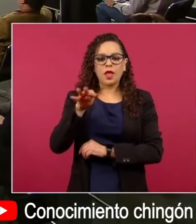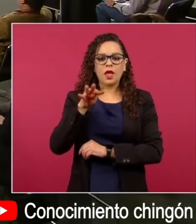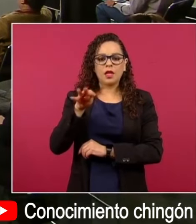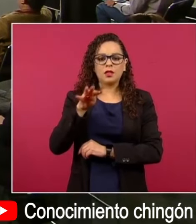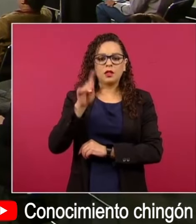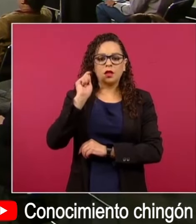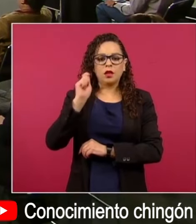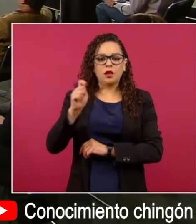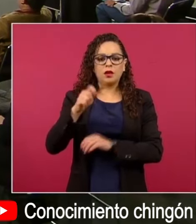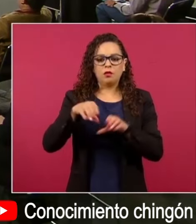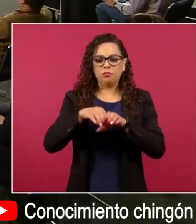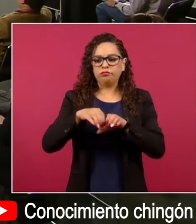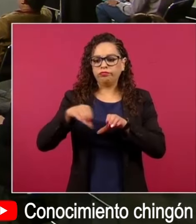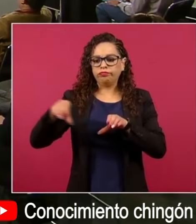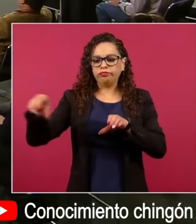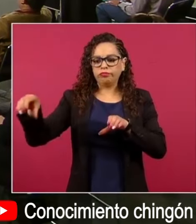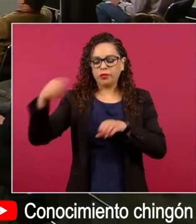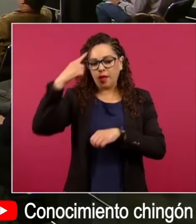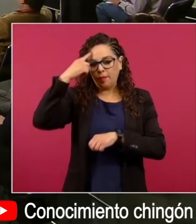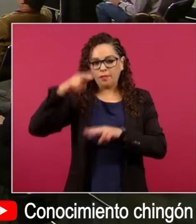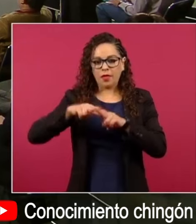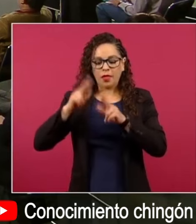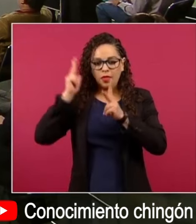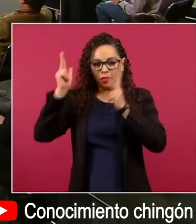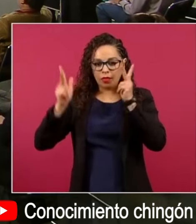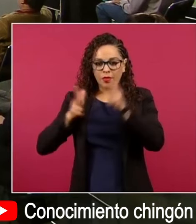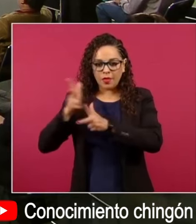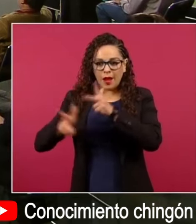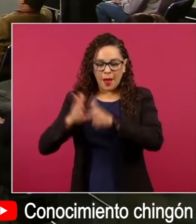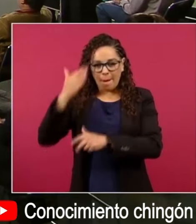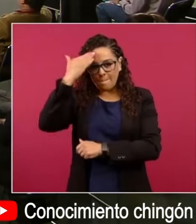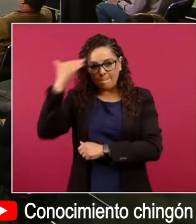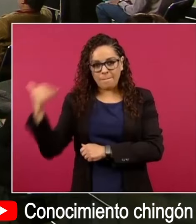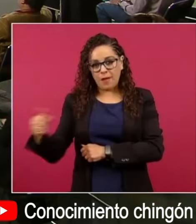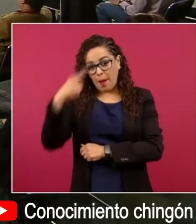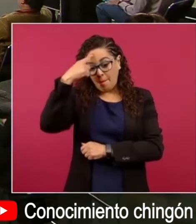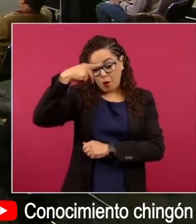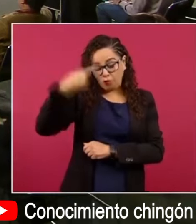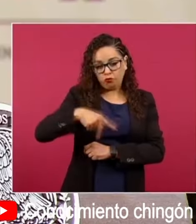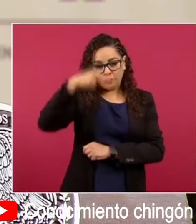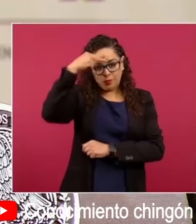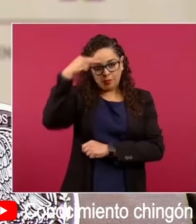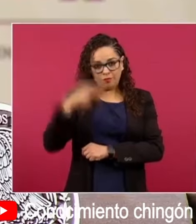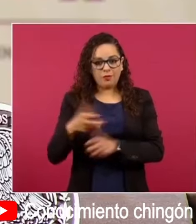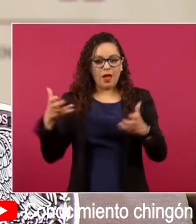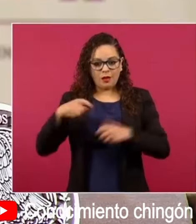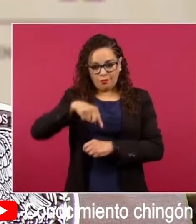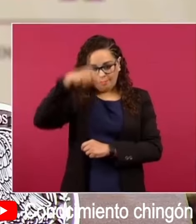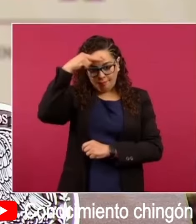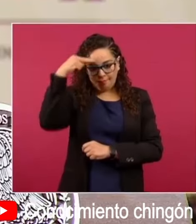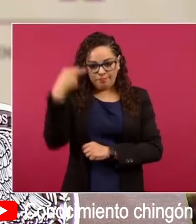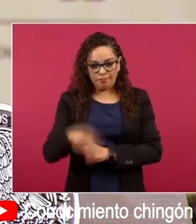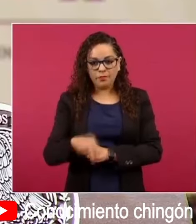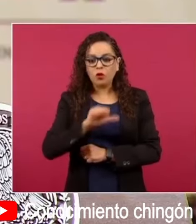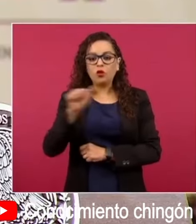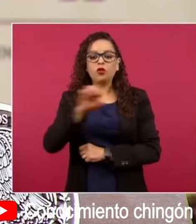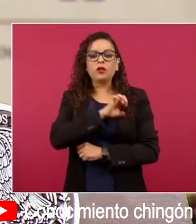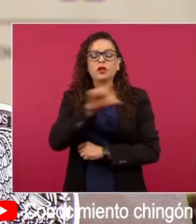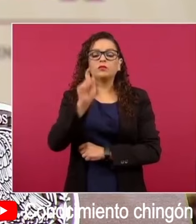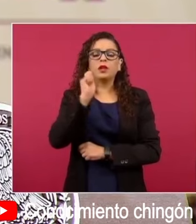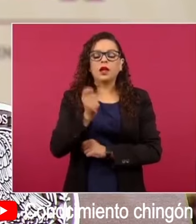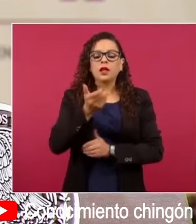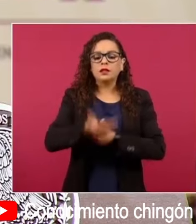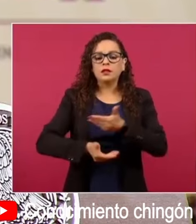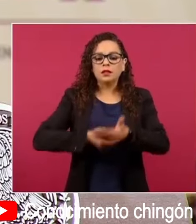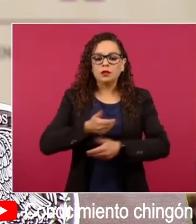del Tren Maya, un tren para México hecho en México. Y hoy queremos compartirles a ustedes los servicios especializados de